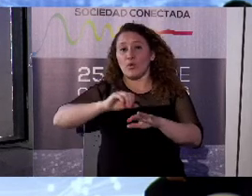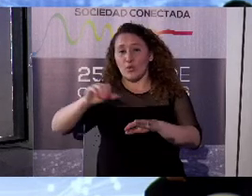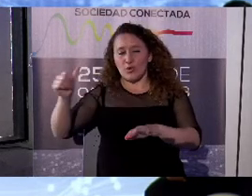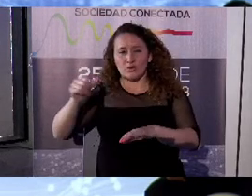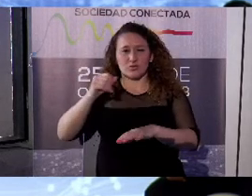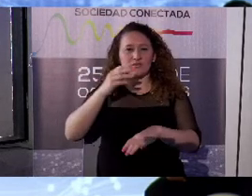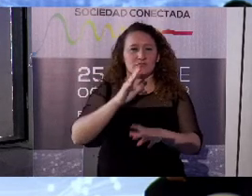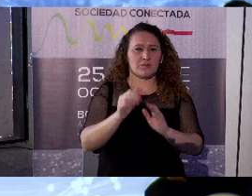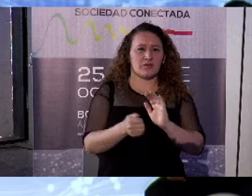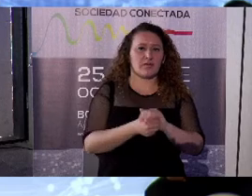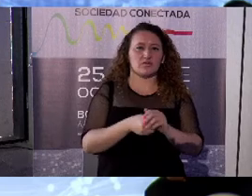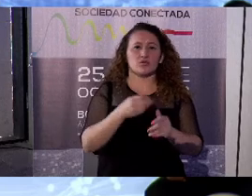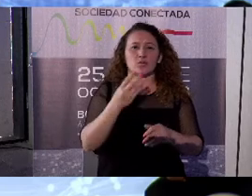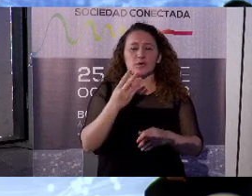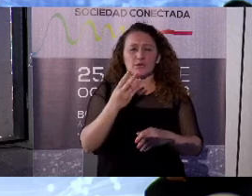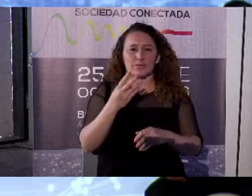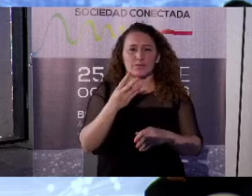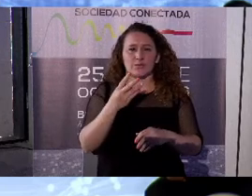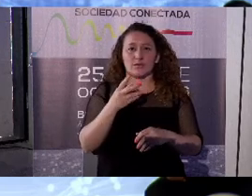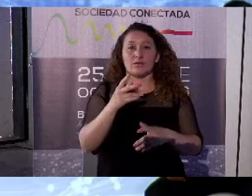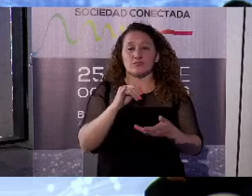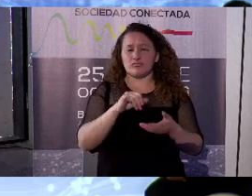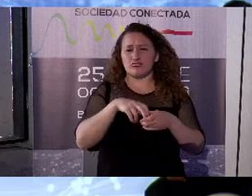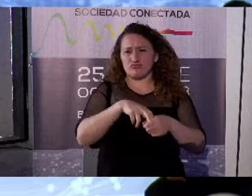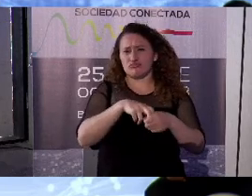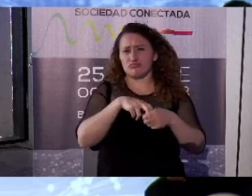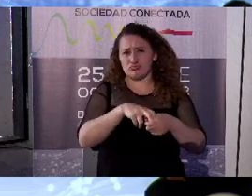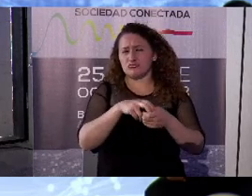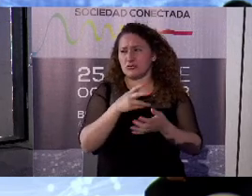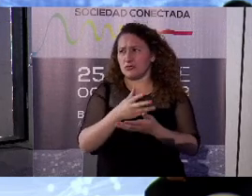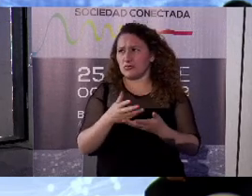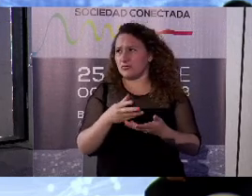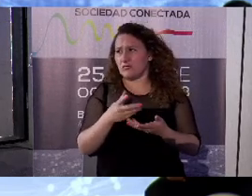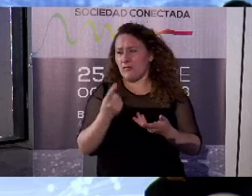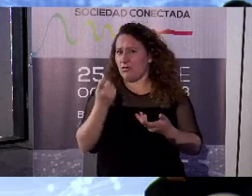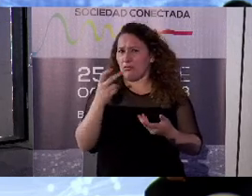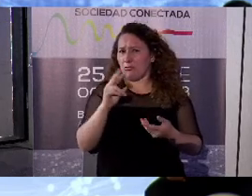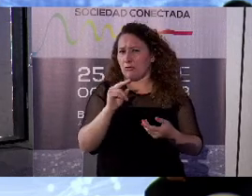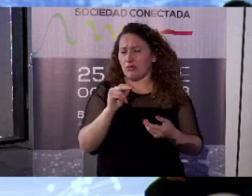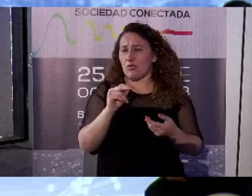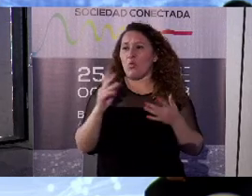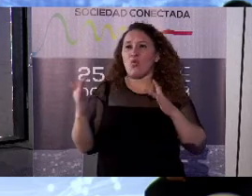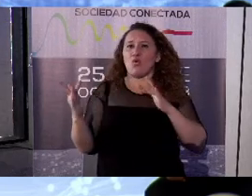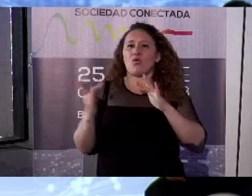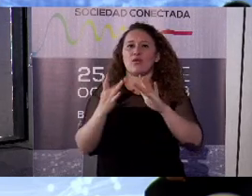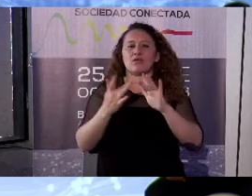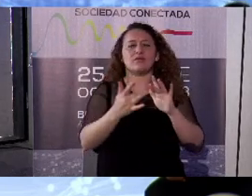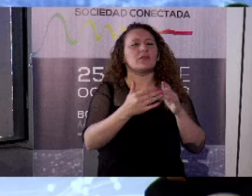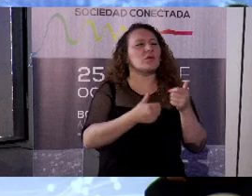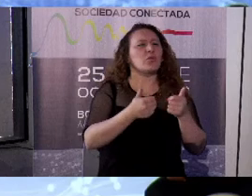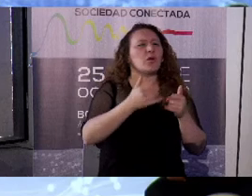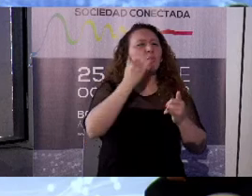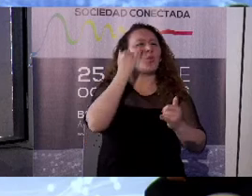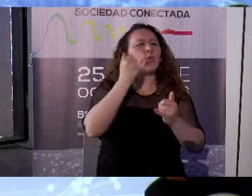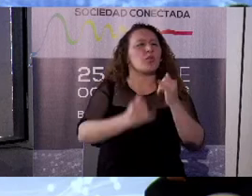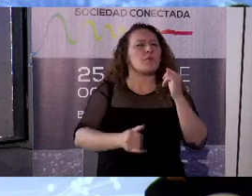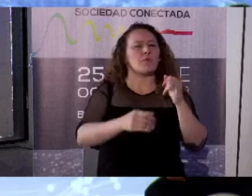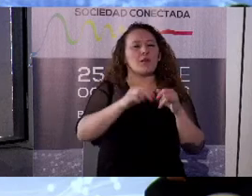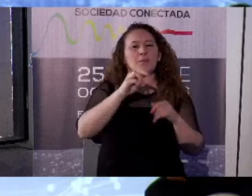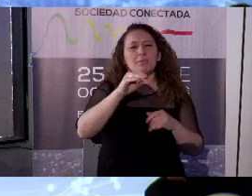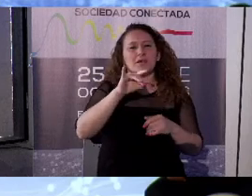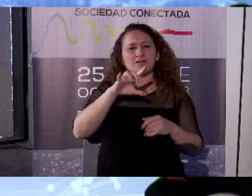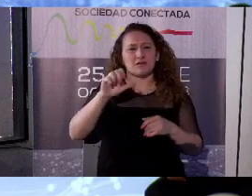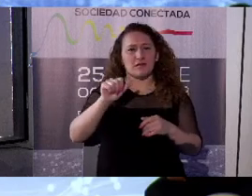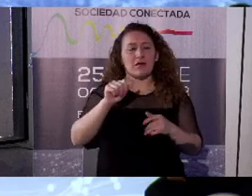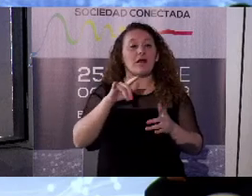privados O sea que conectividad de transporte no falta falta este conectividad en la última milla que estamos viendo De